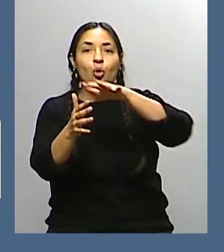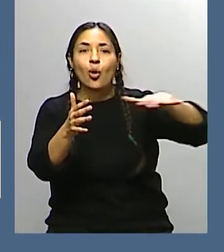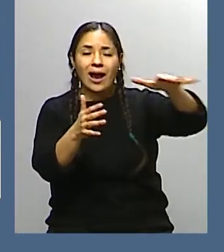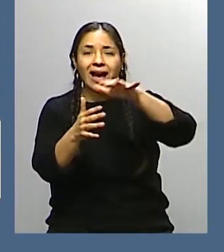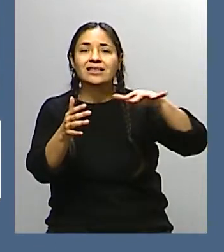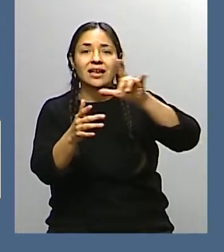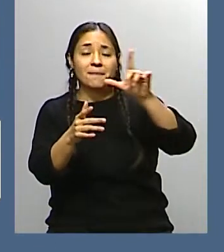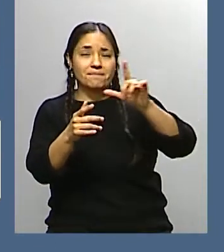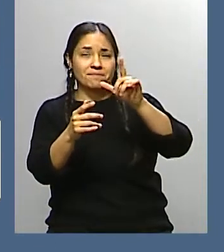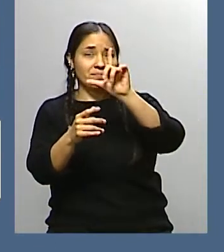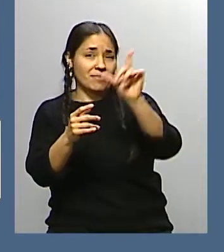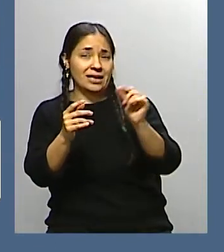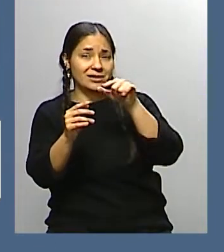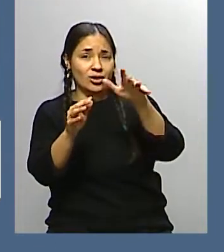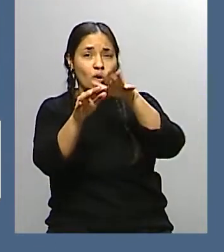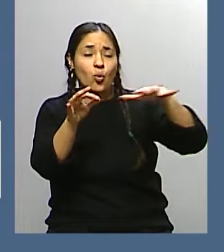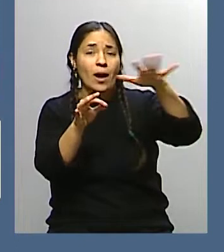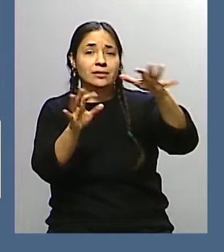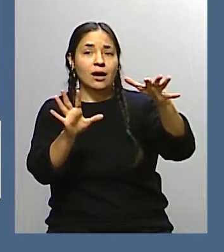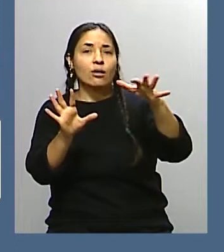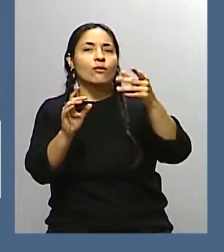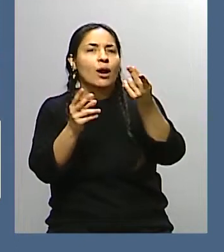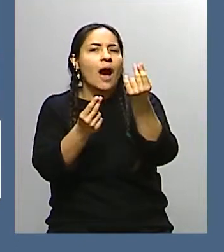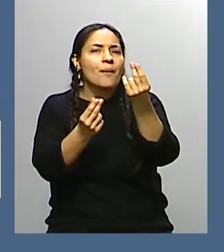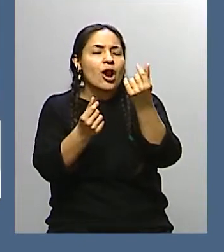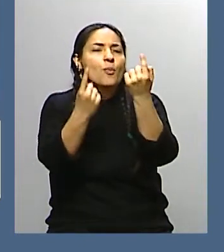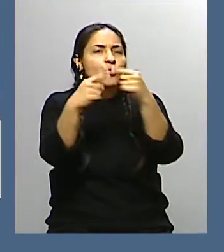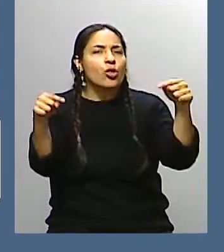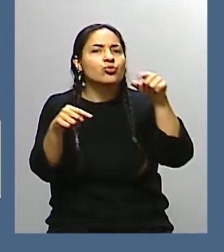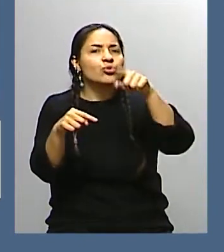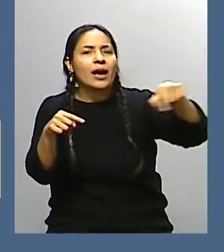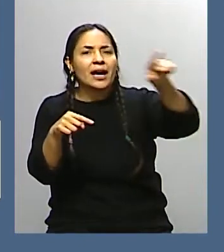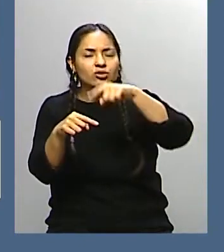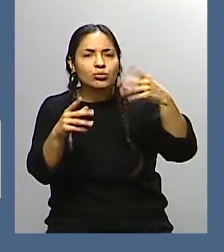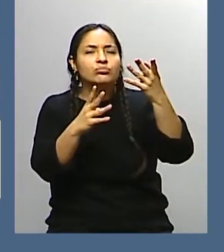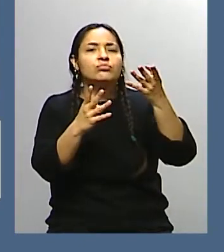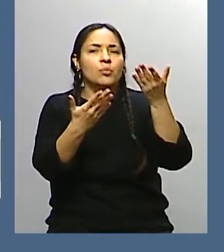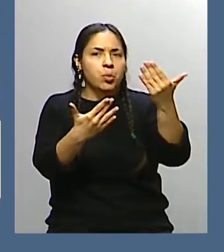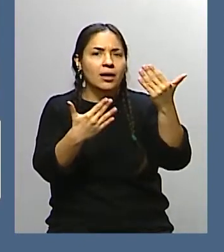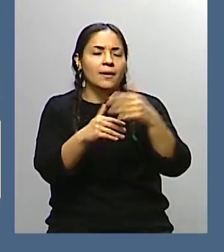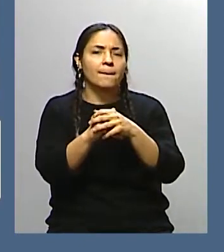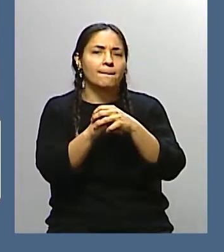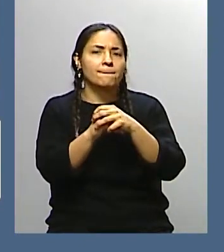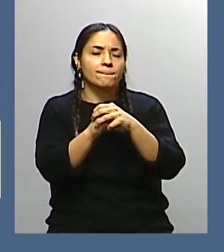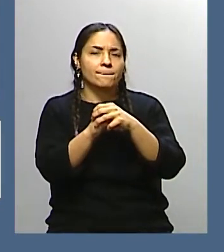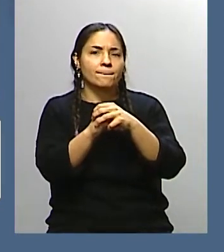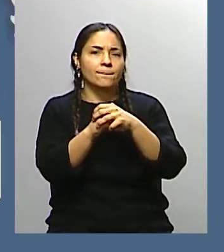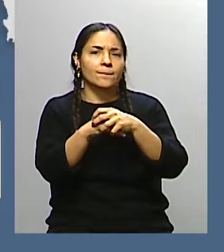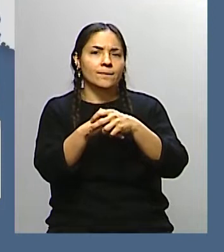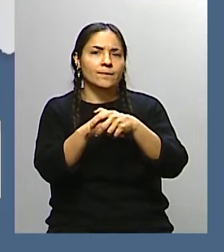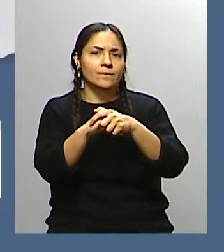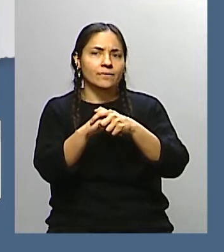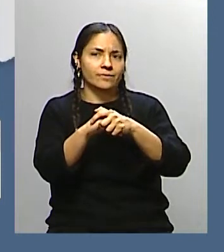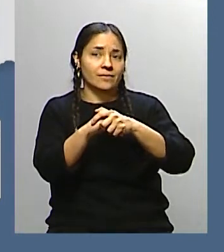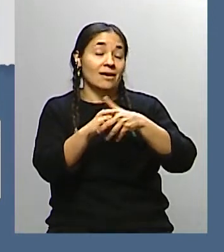del país y se generen cadenas de valor de productos que ellos puedan de alguna manera generar